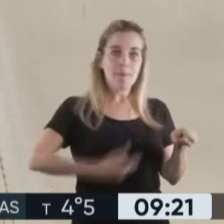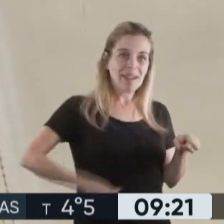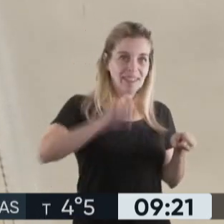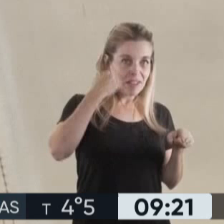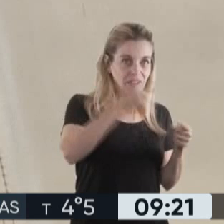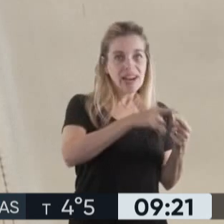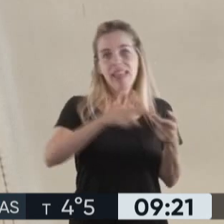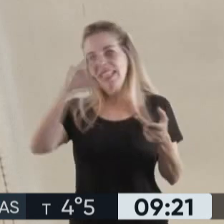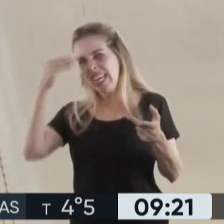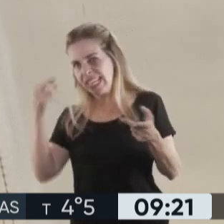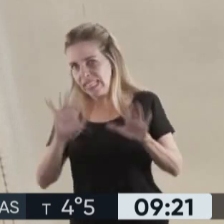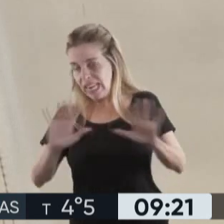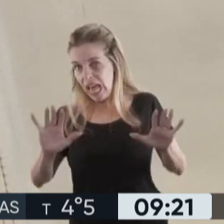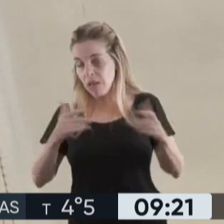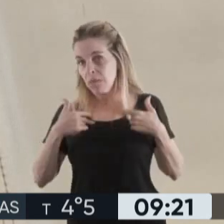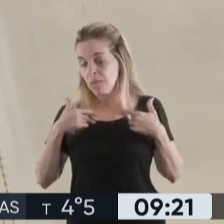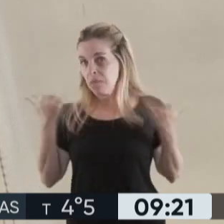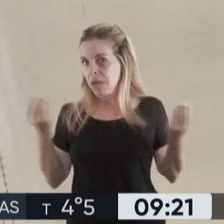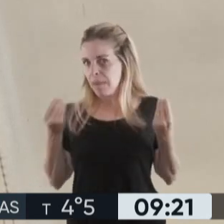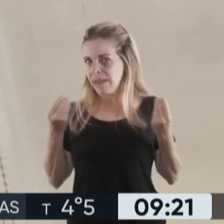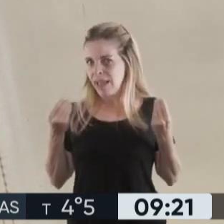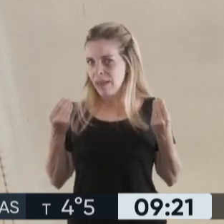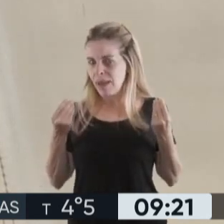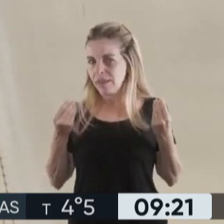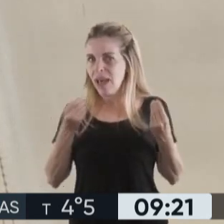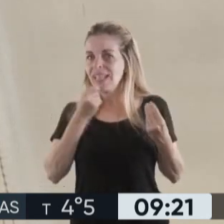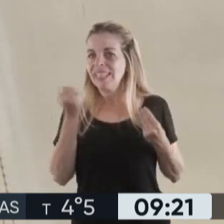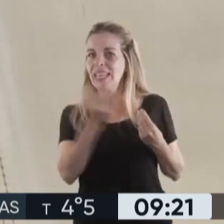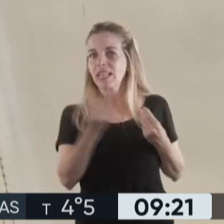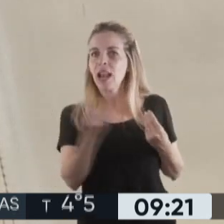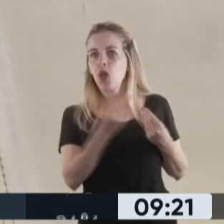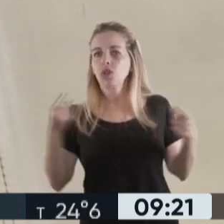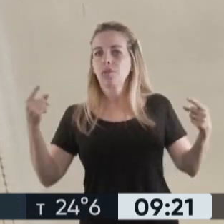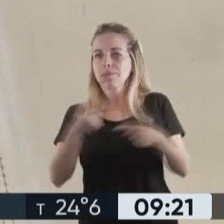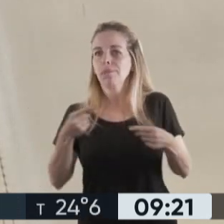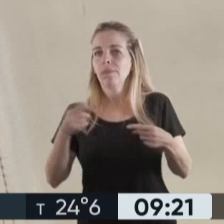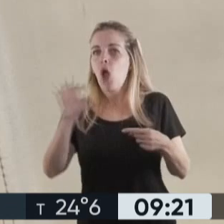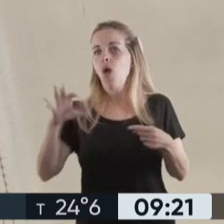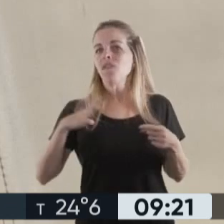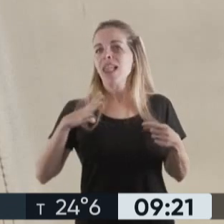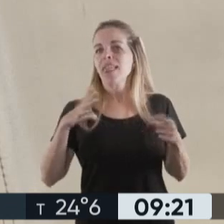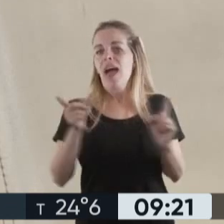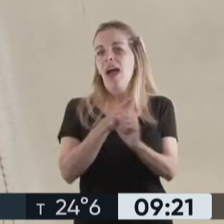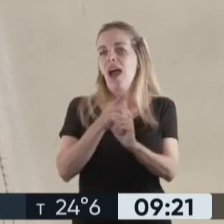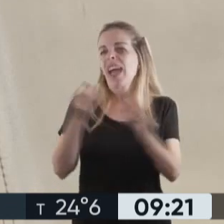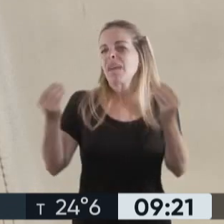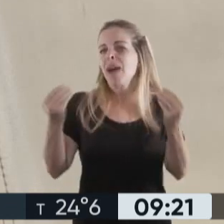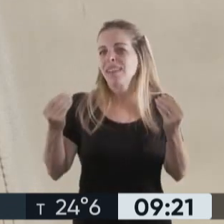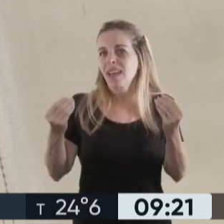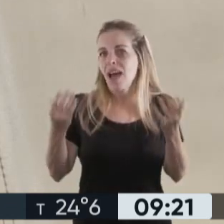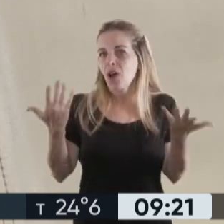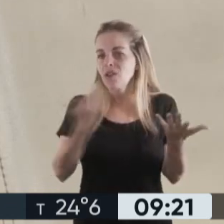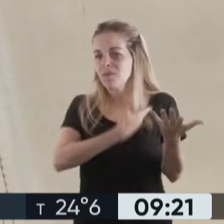vicepresidenta. Quería preguntarte si no afecta la gobernabilidad esta situación que se dio